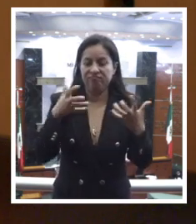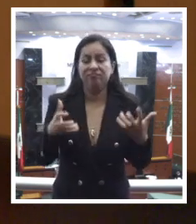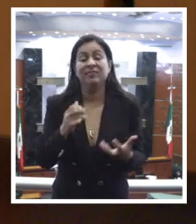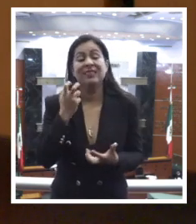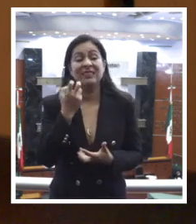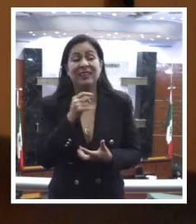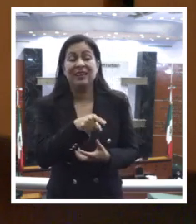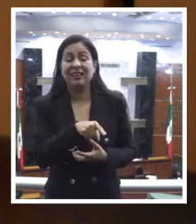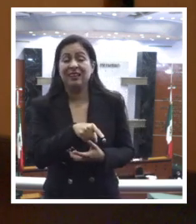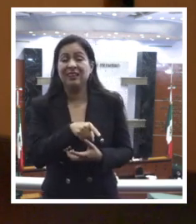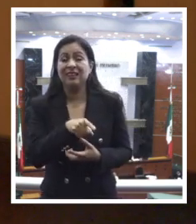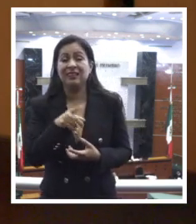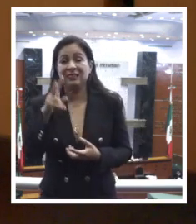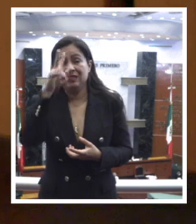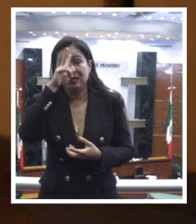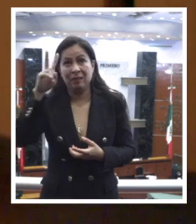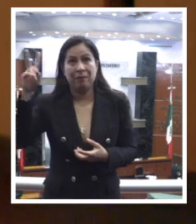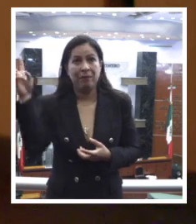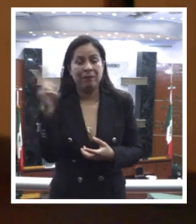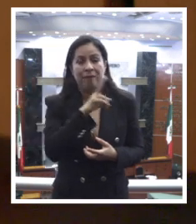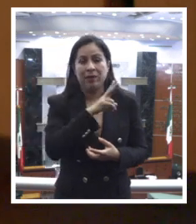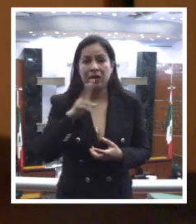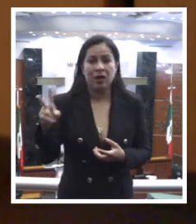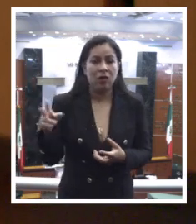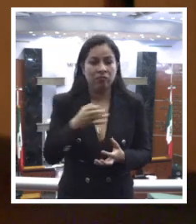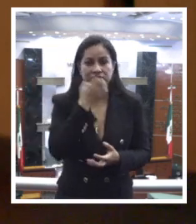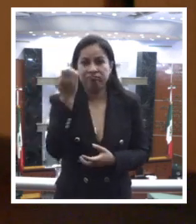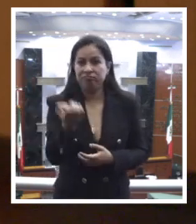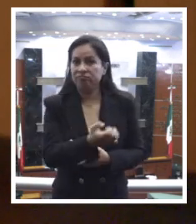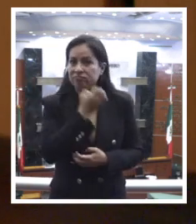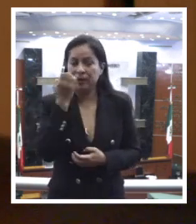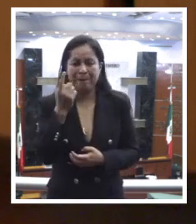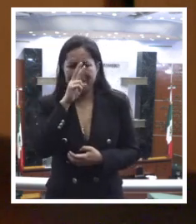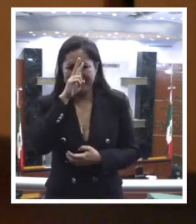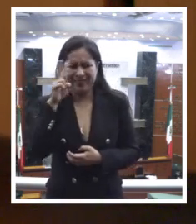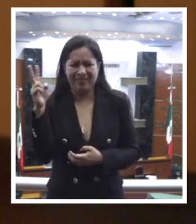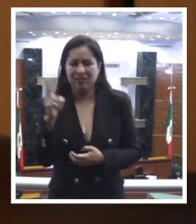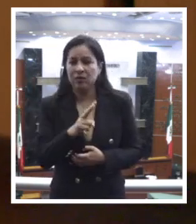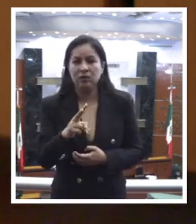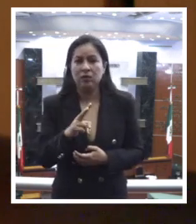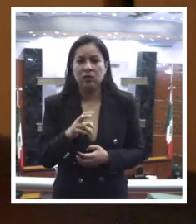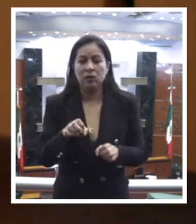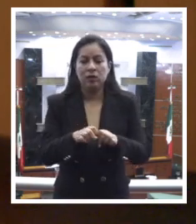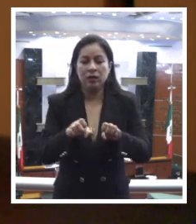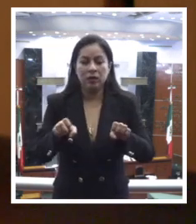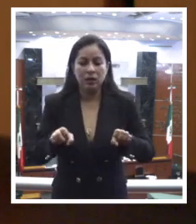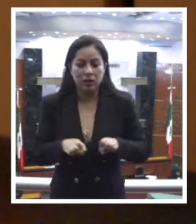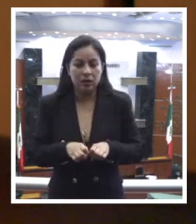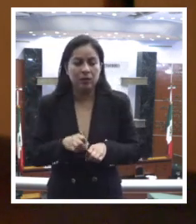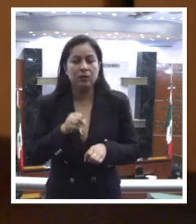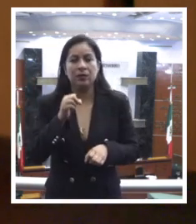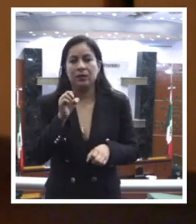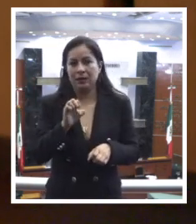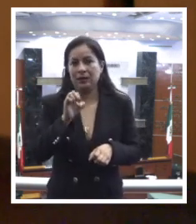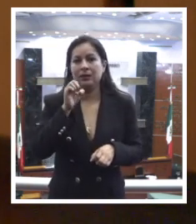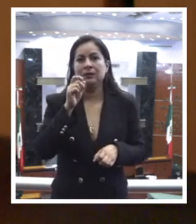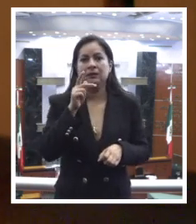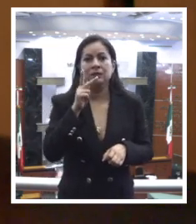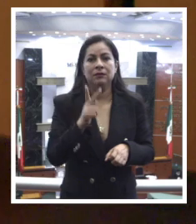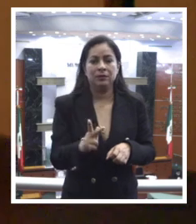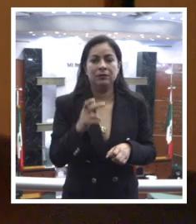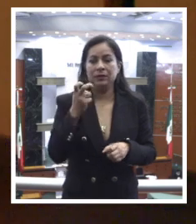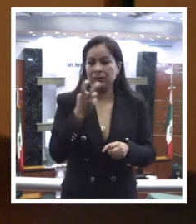efectivamente afectó severamente las instituciones educativas. Con el equipo de la Secretaría de Educación Guerrero que están aquí,